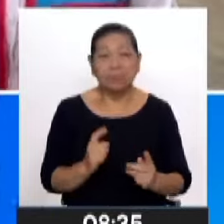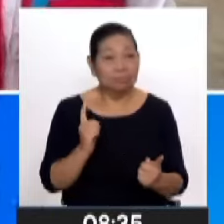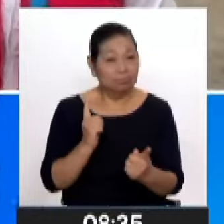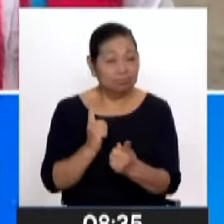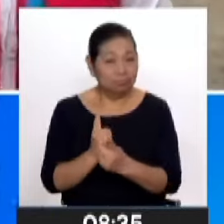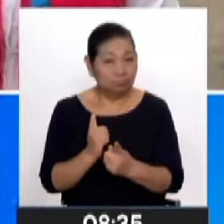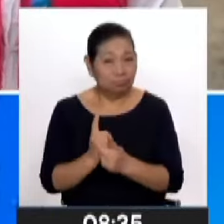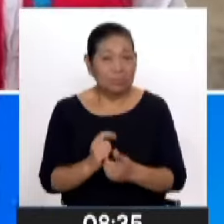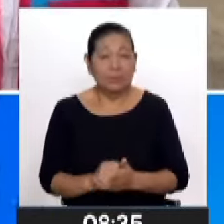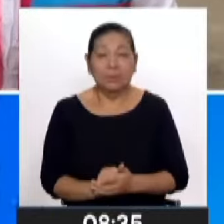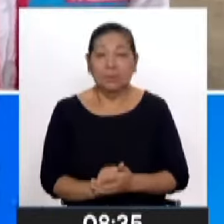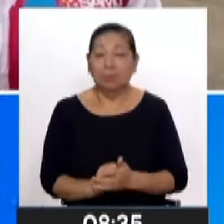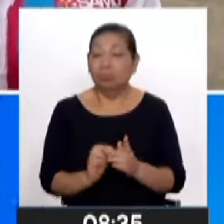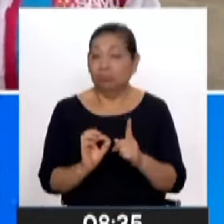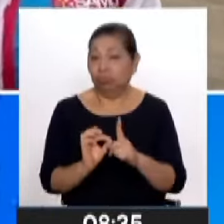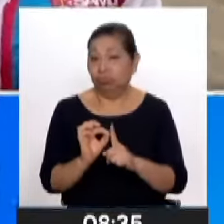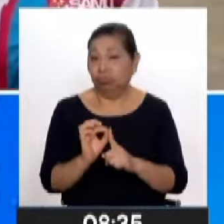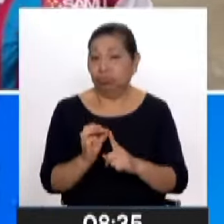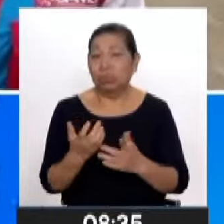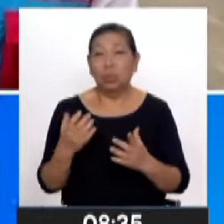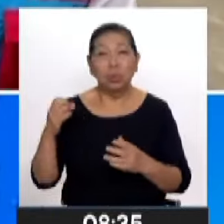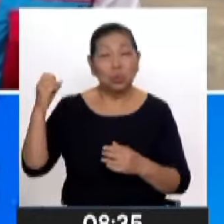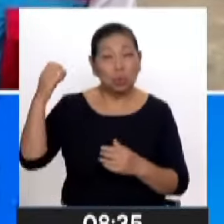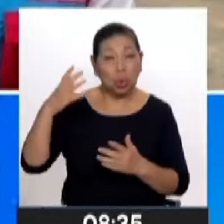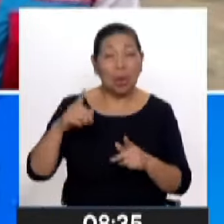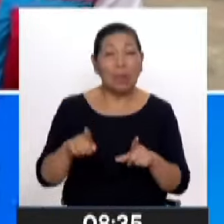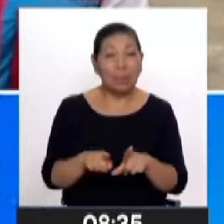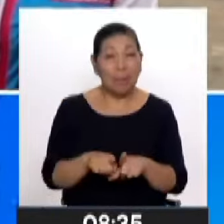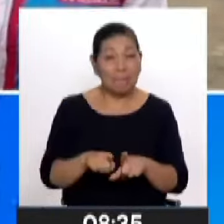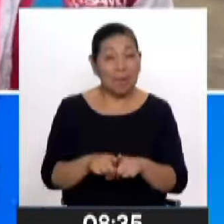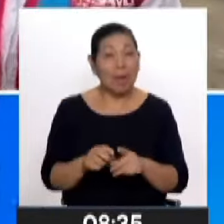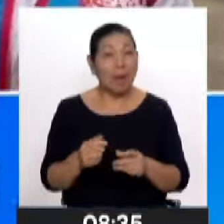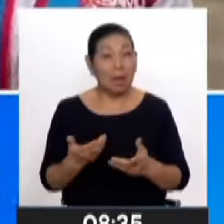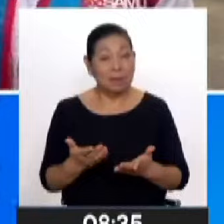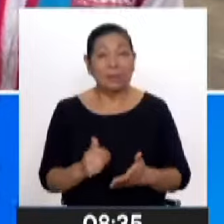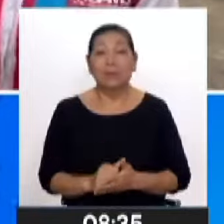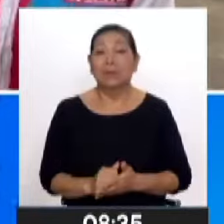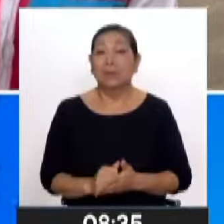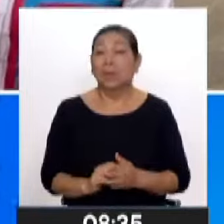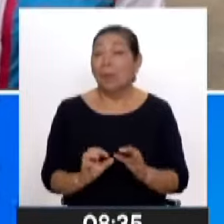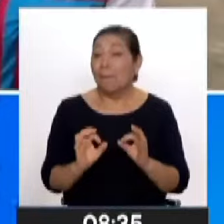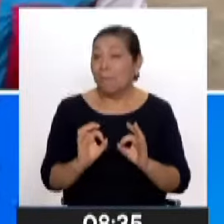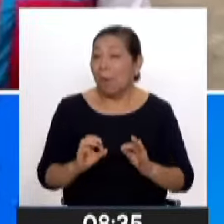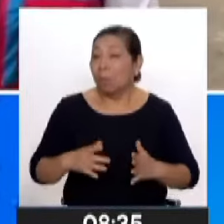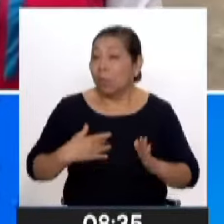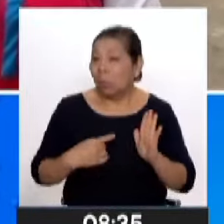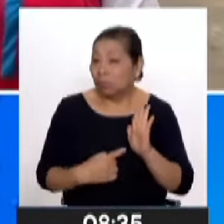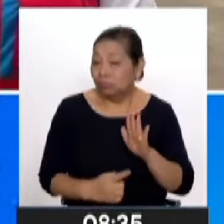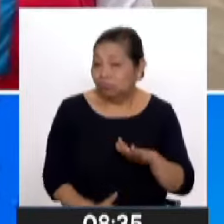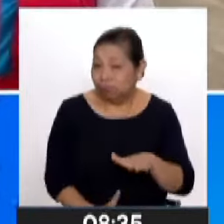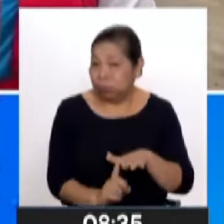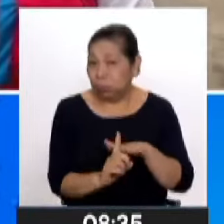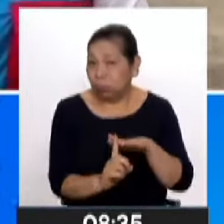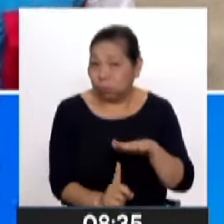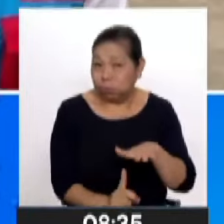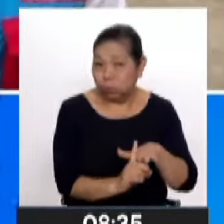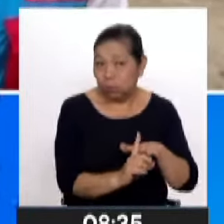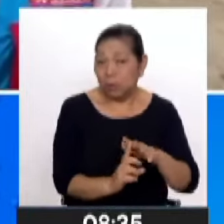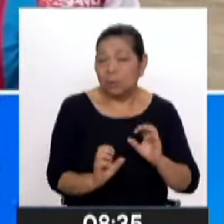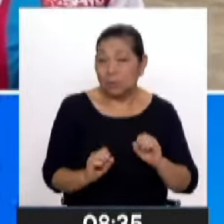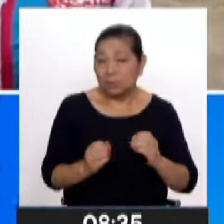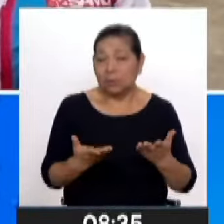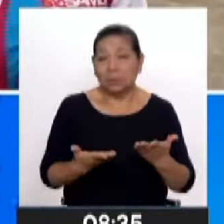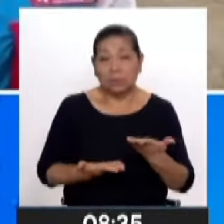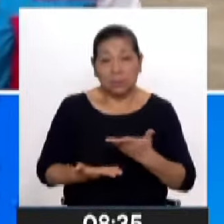directas por las altas temperaturas y los rayos del sol, también hay posibles riesgos que pueden aparecer, sobre todo cuando los ciudadanos se